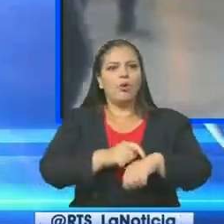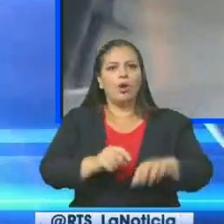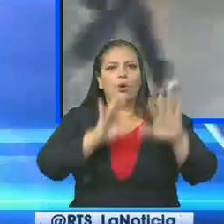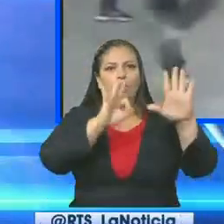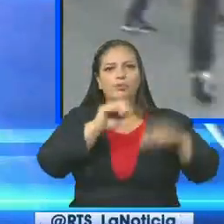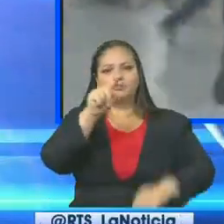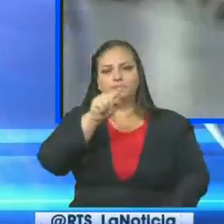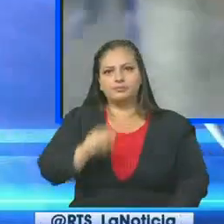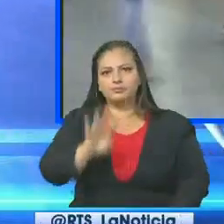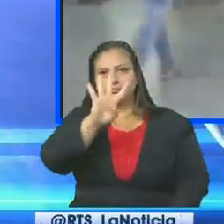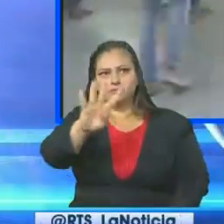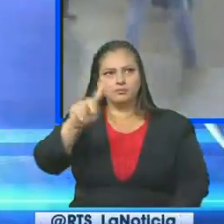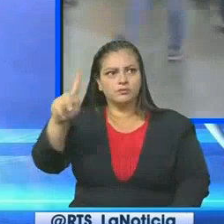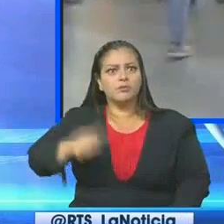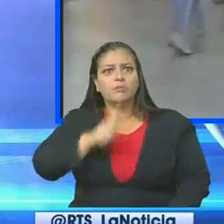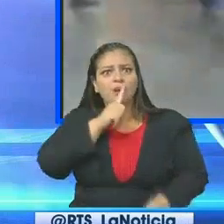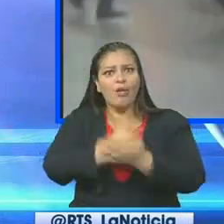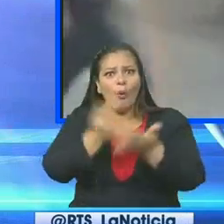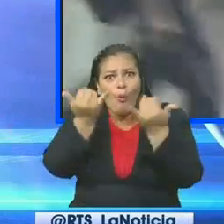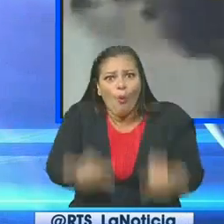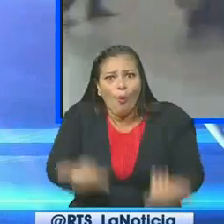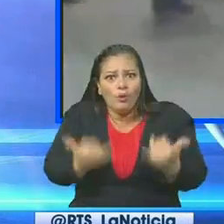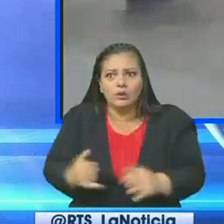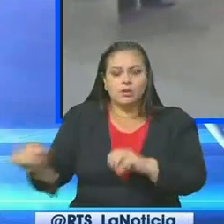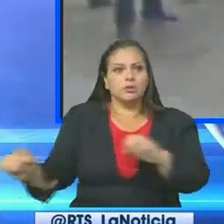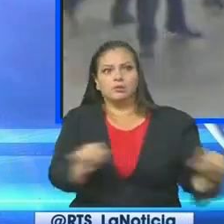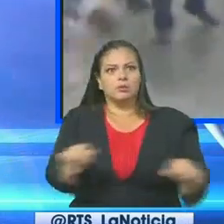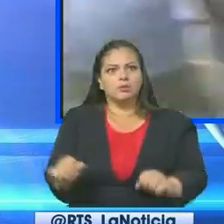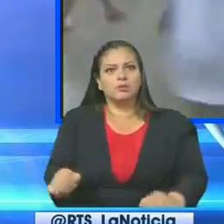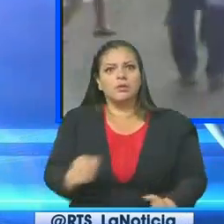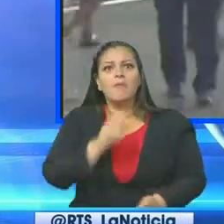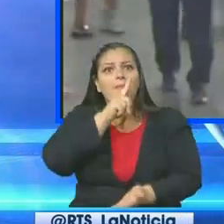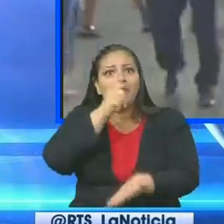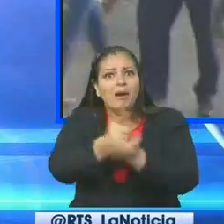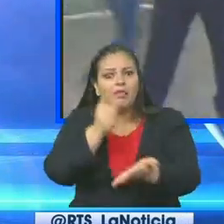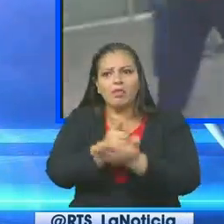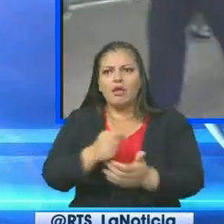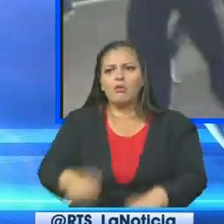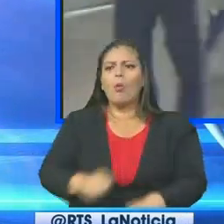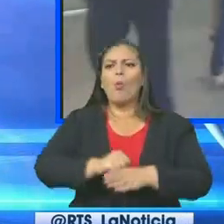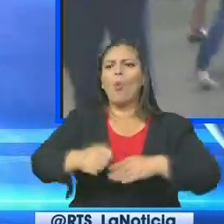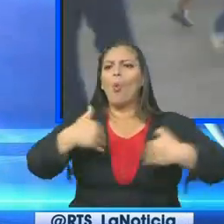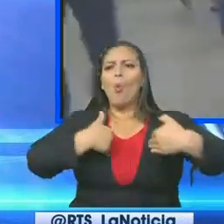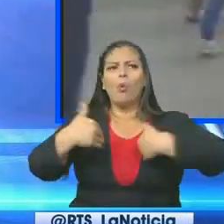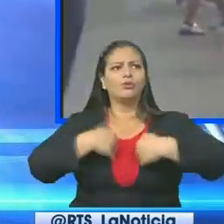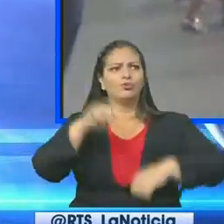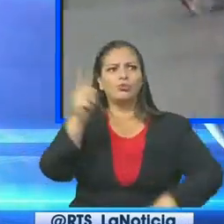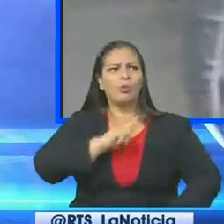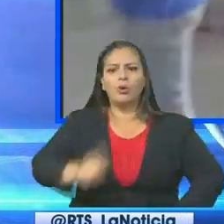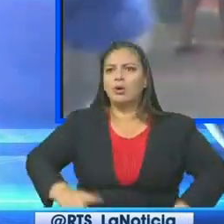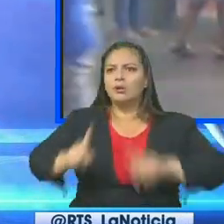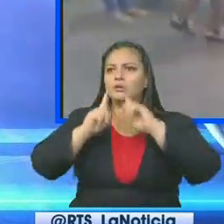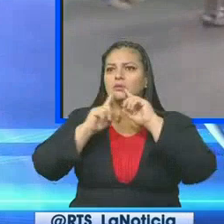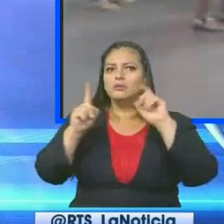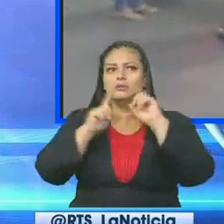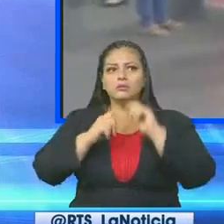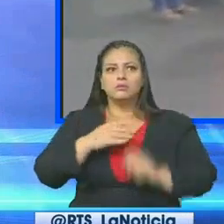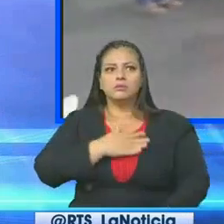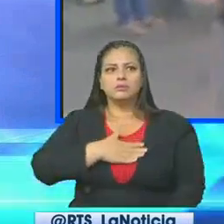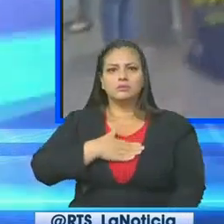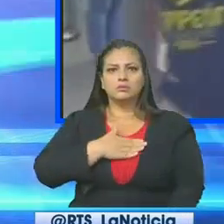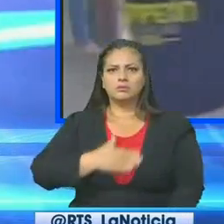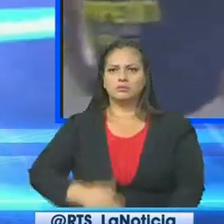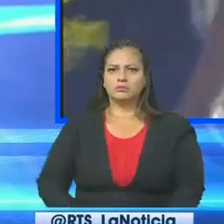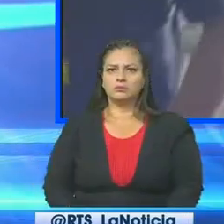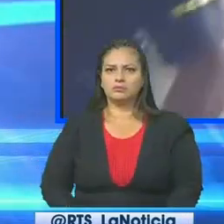8:41 es un terremoto, es un movimiento telúrico real. Este momento. Hay que averiguar, productor, a ver si